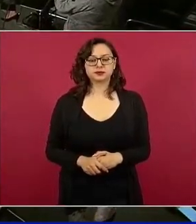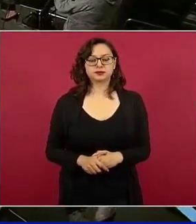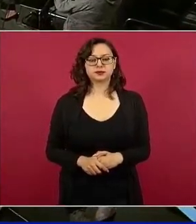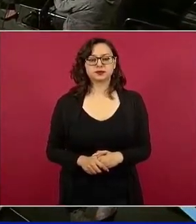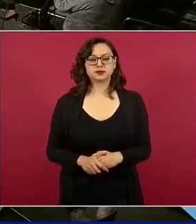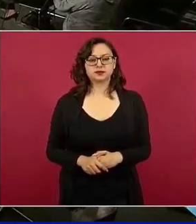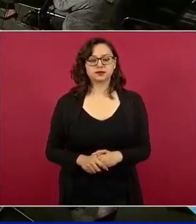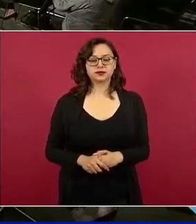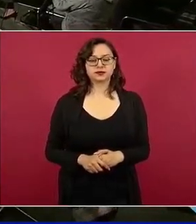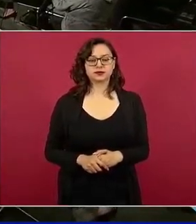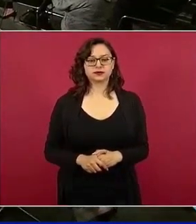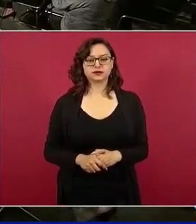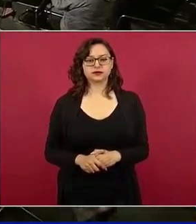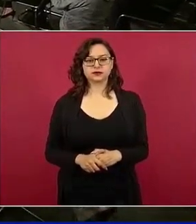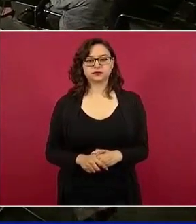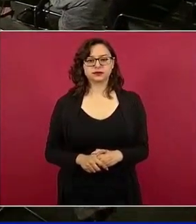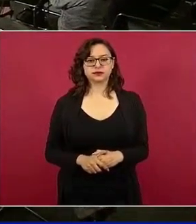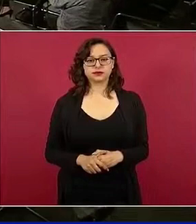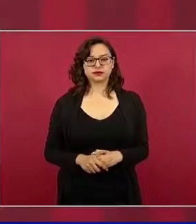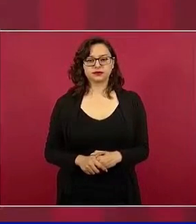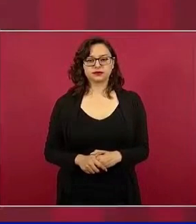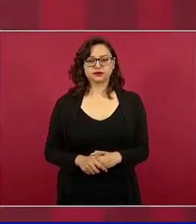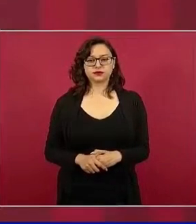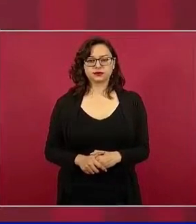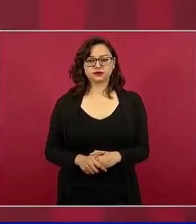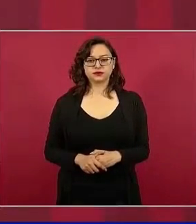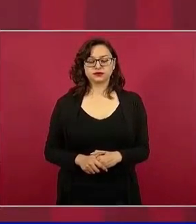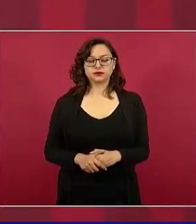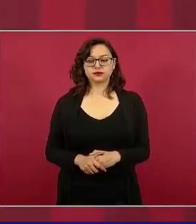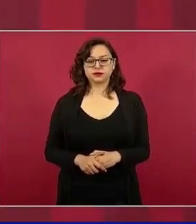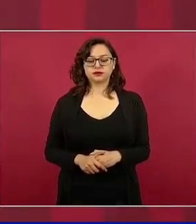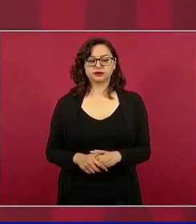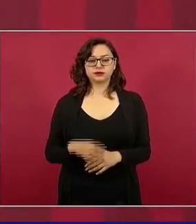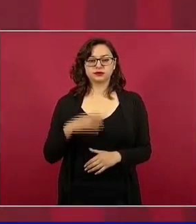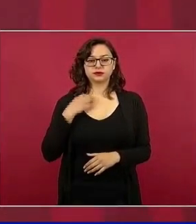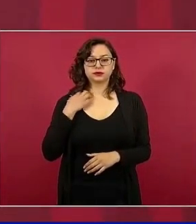esta es una muy buena experiencia